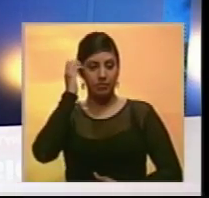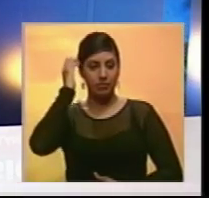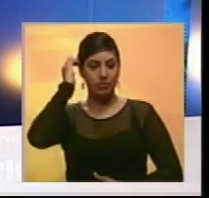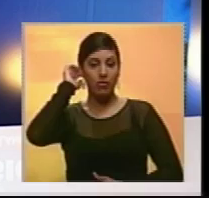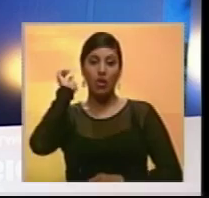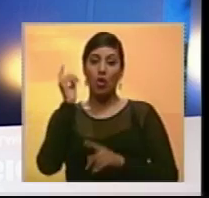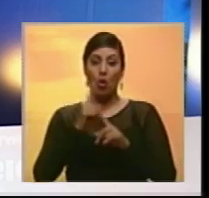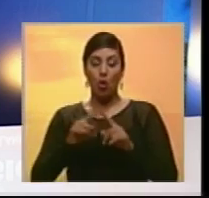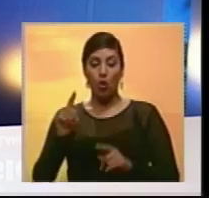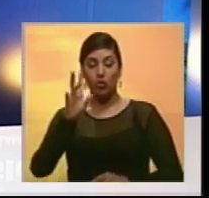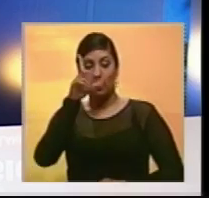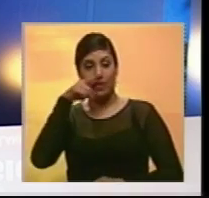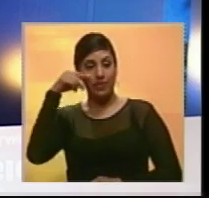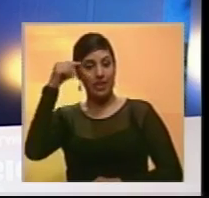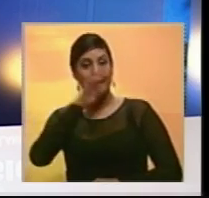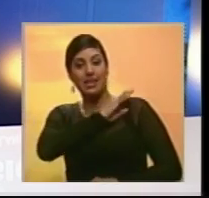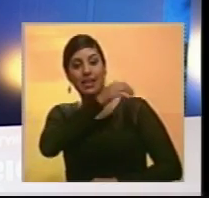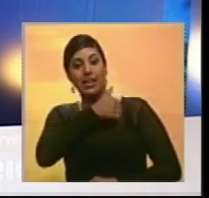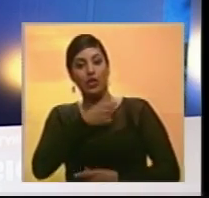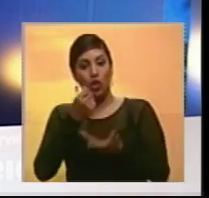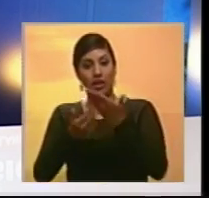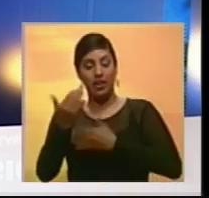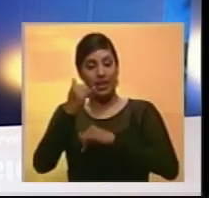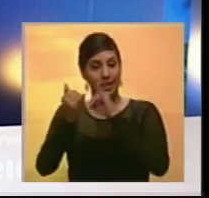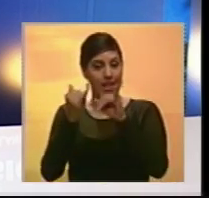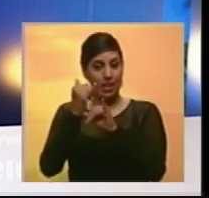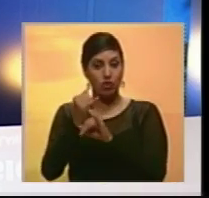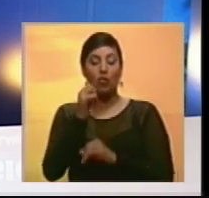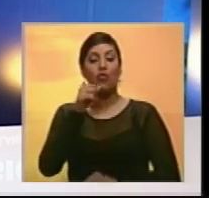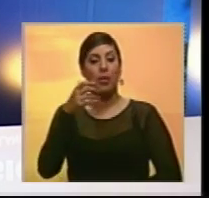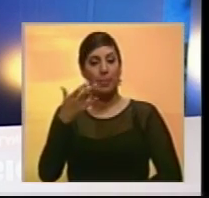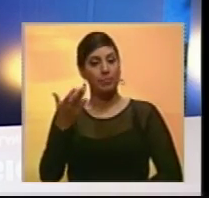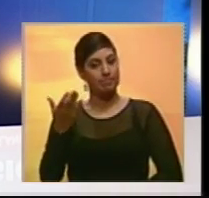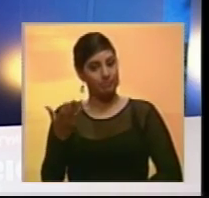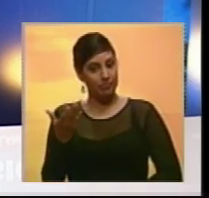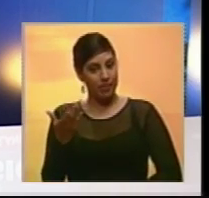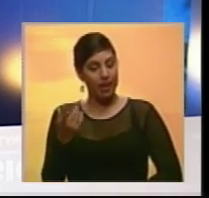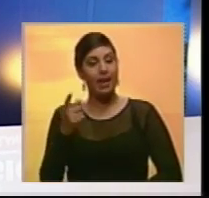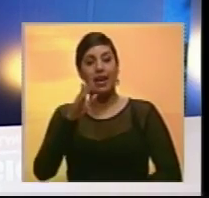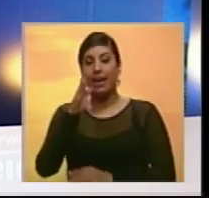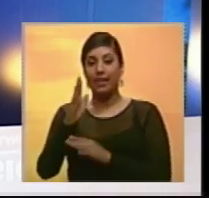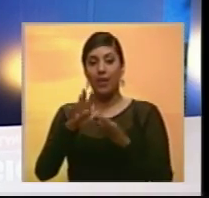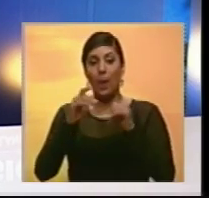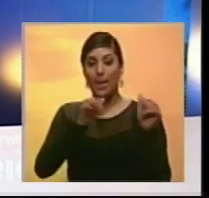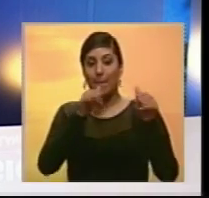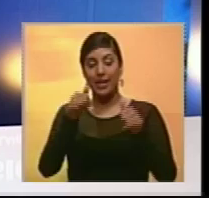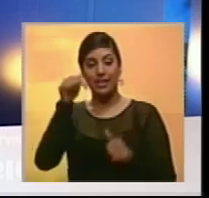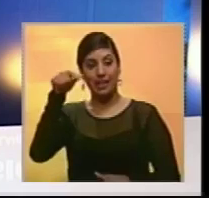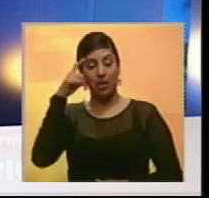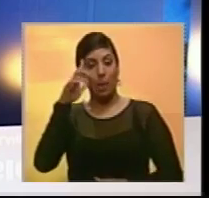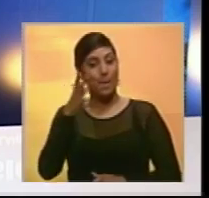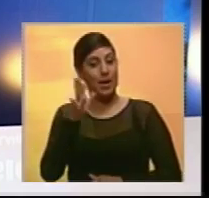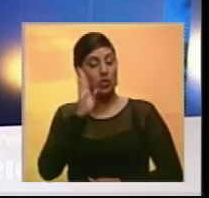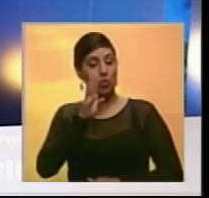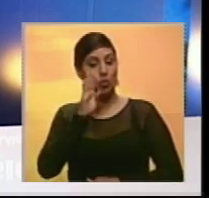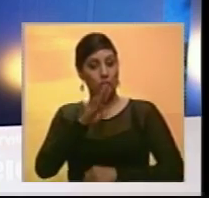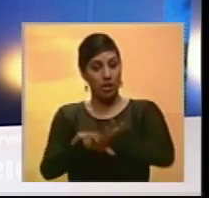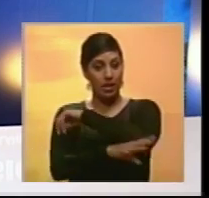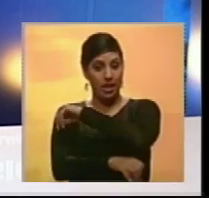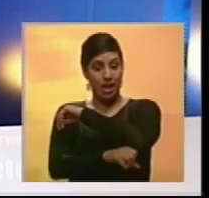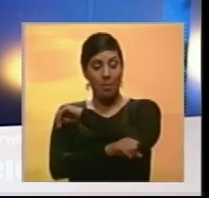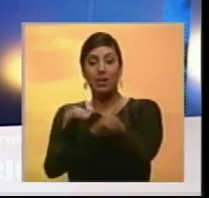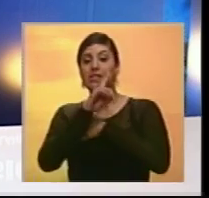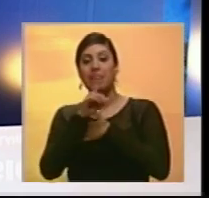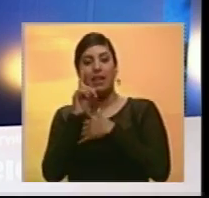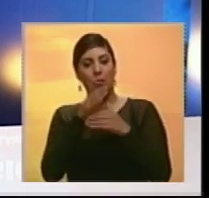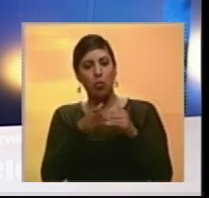En Francia, la directora general del Fondo Monetario Internacional, Christine Lagarde, será juzgada a partir de hoy por presunta negligencia, lo que originó